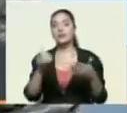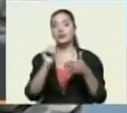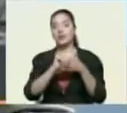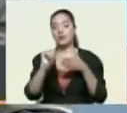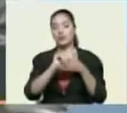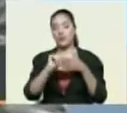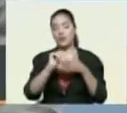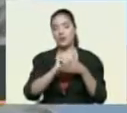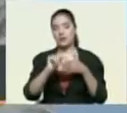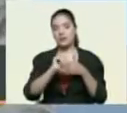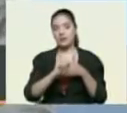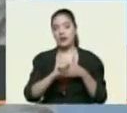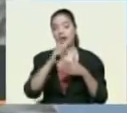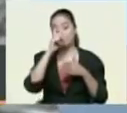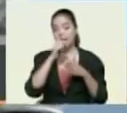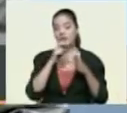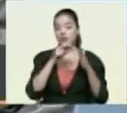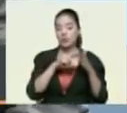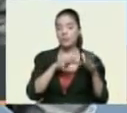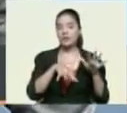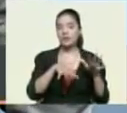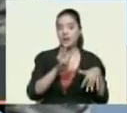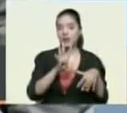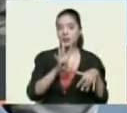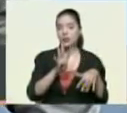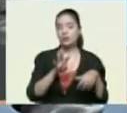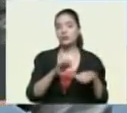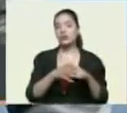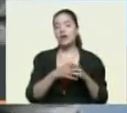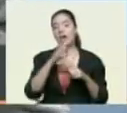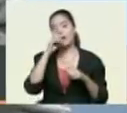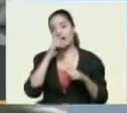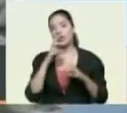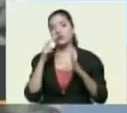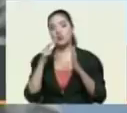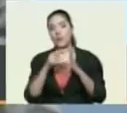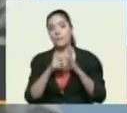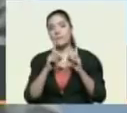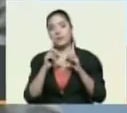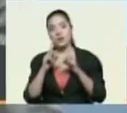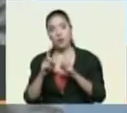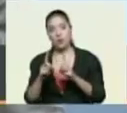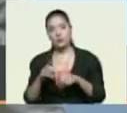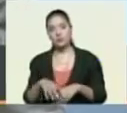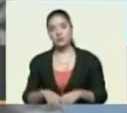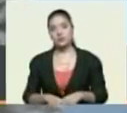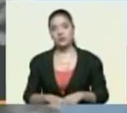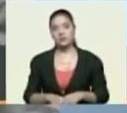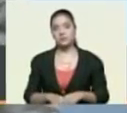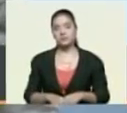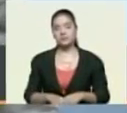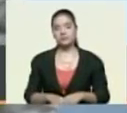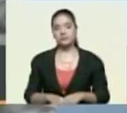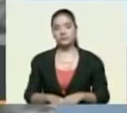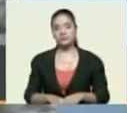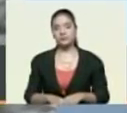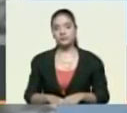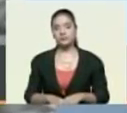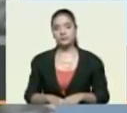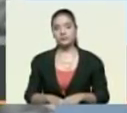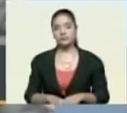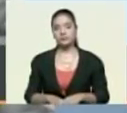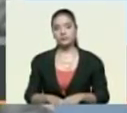dólares entre el año 2004 y el año 2011. La